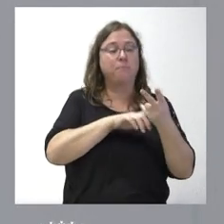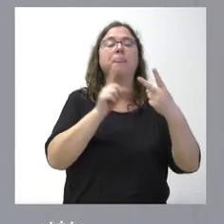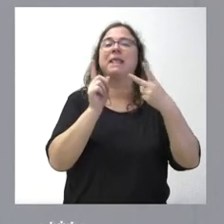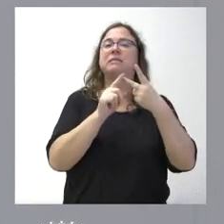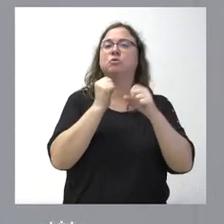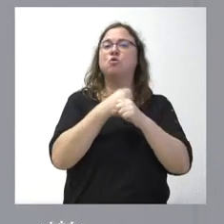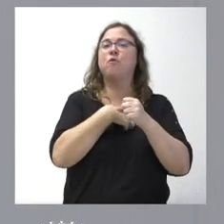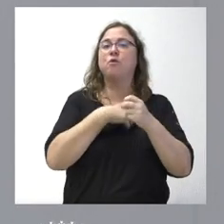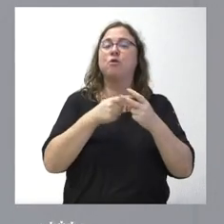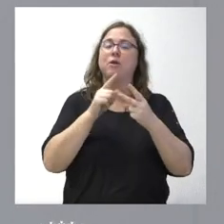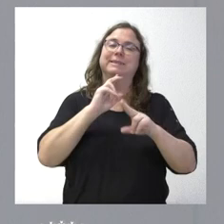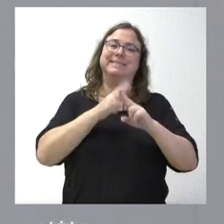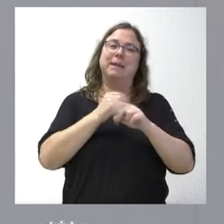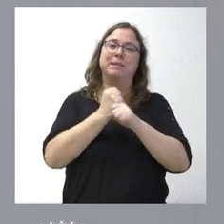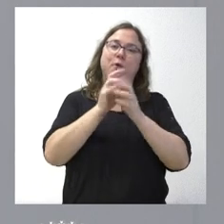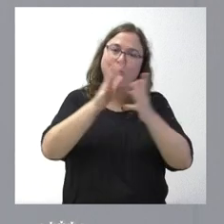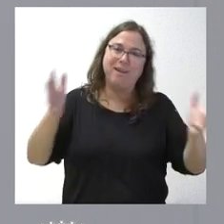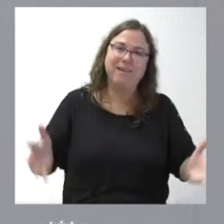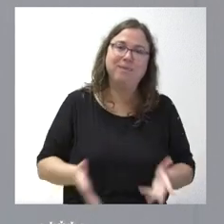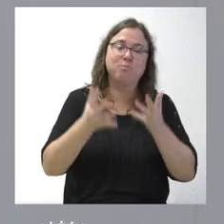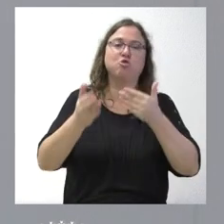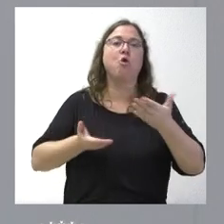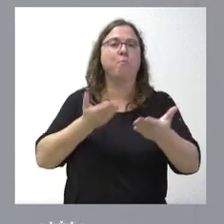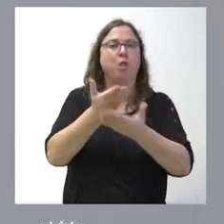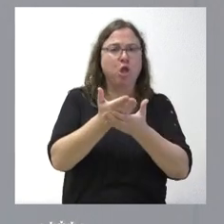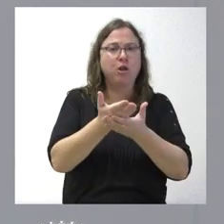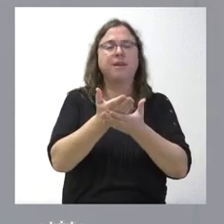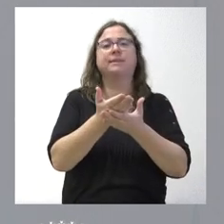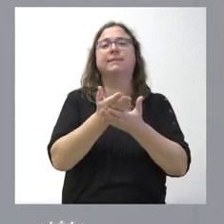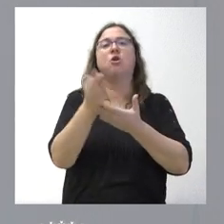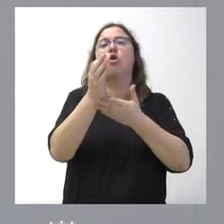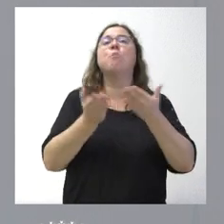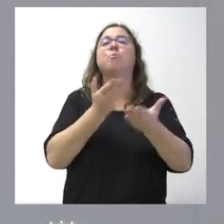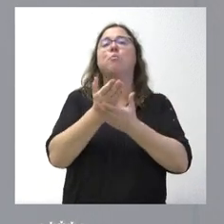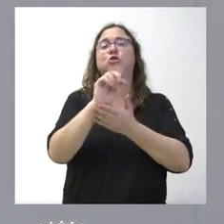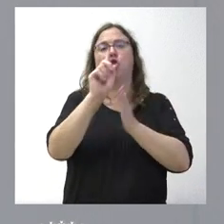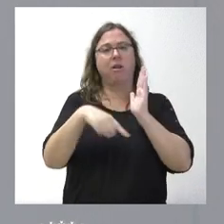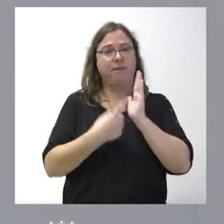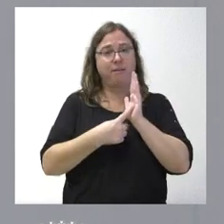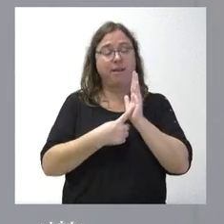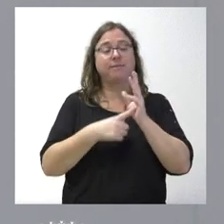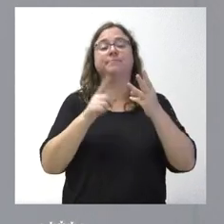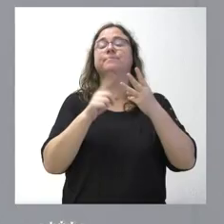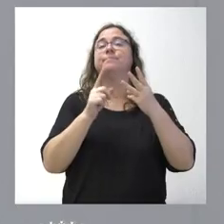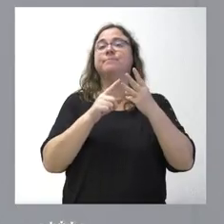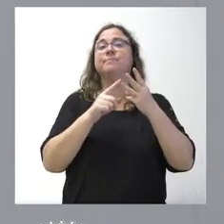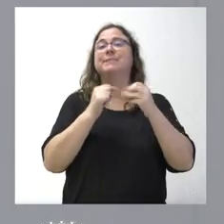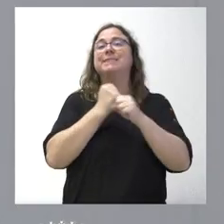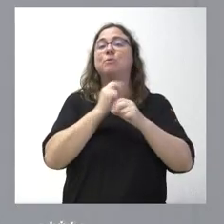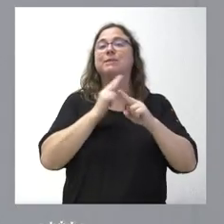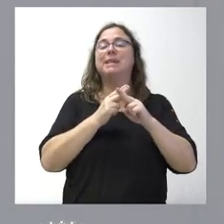trabajo que es la labor de impulso a a través de mociones a través de proposiciones no de ley y hay una labor